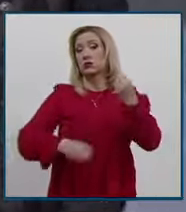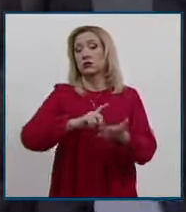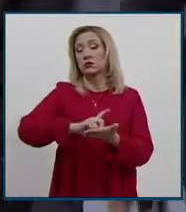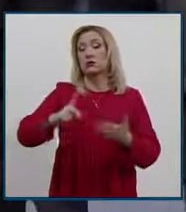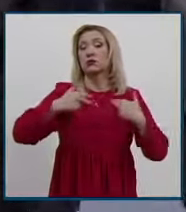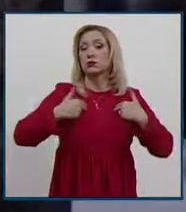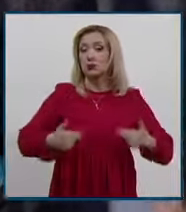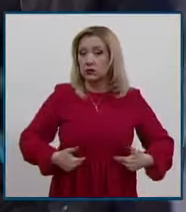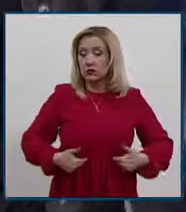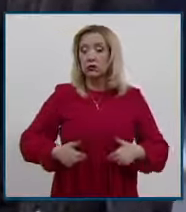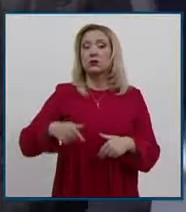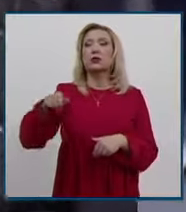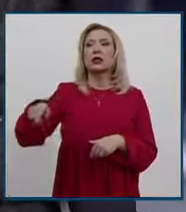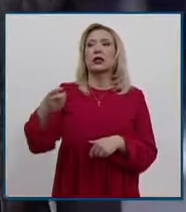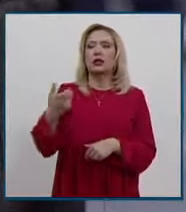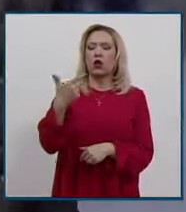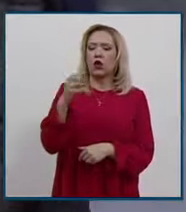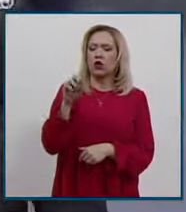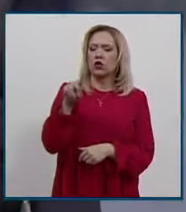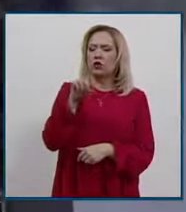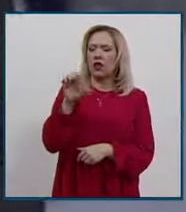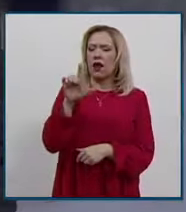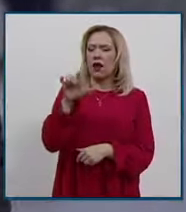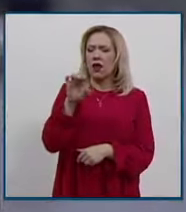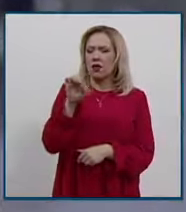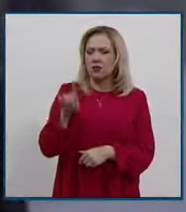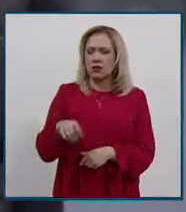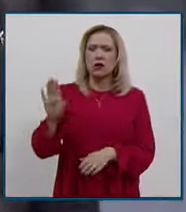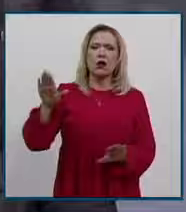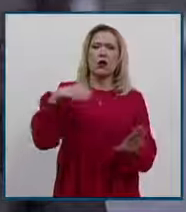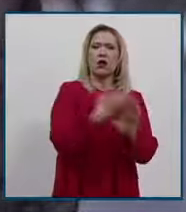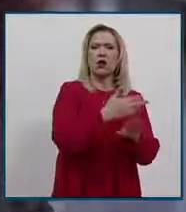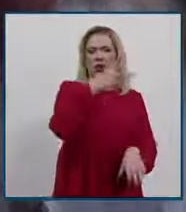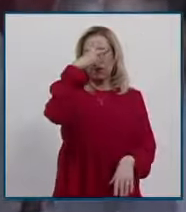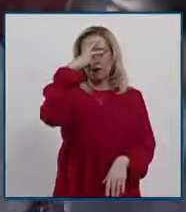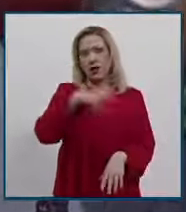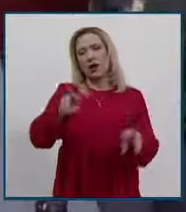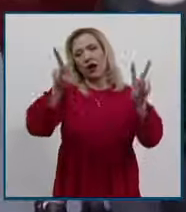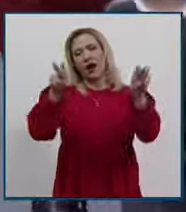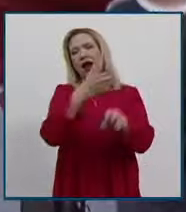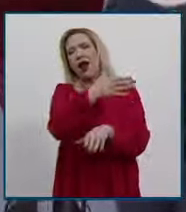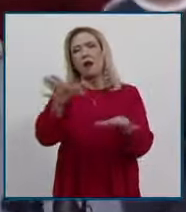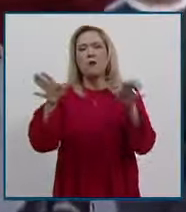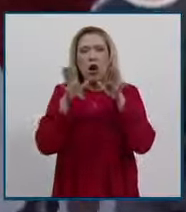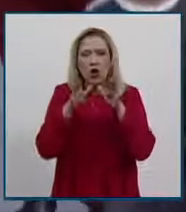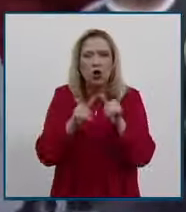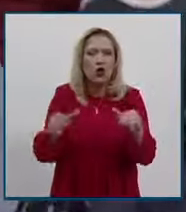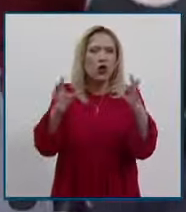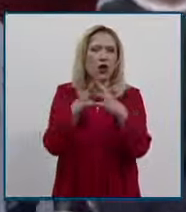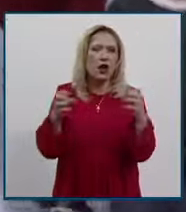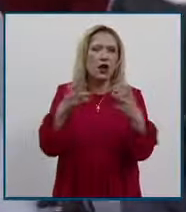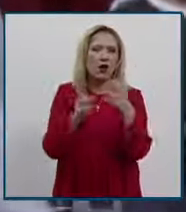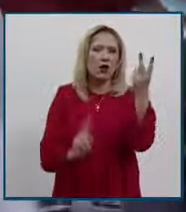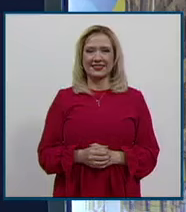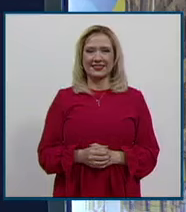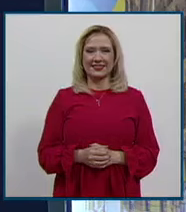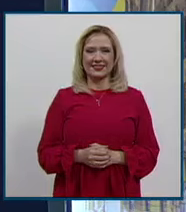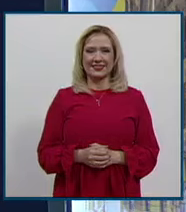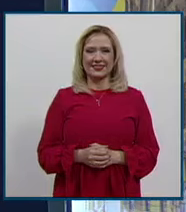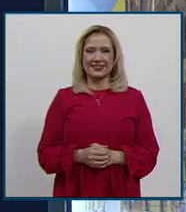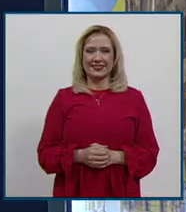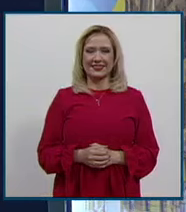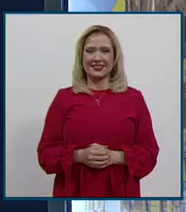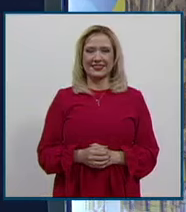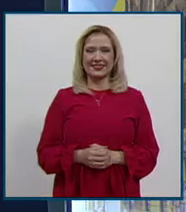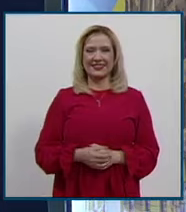Humanos en el caso González y otras contra México mejor conocido como campo algodonero